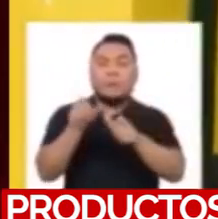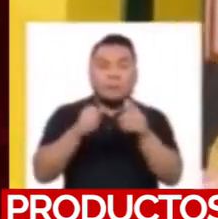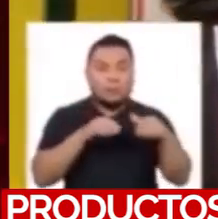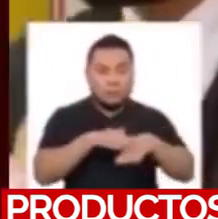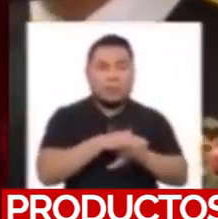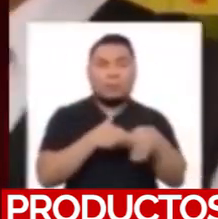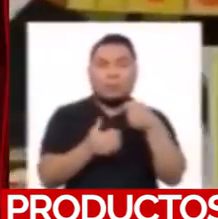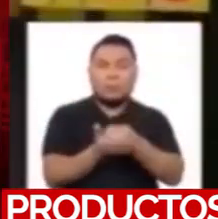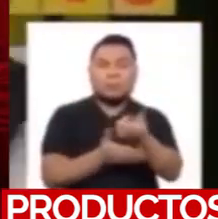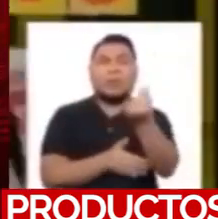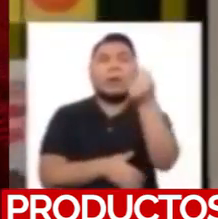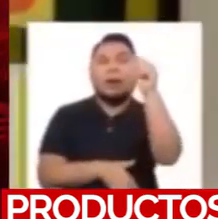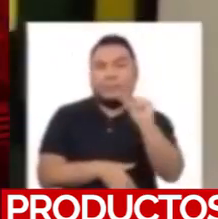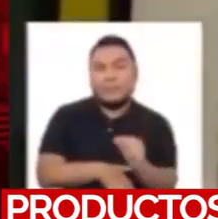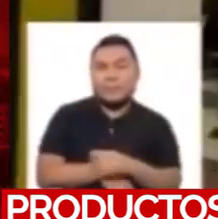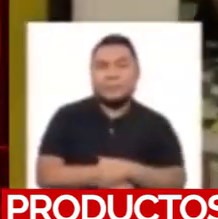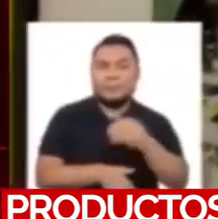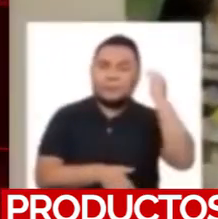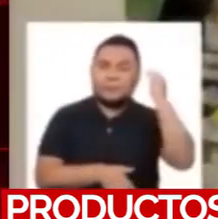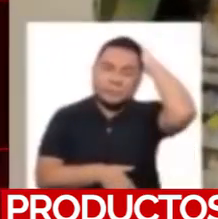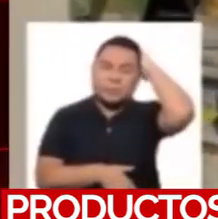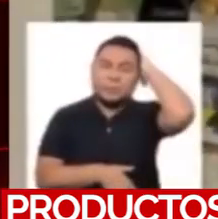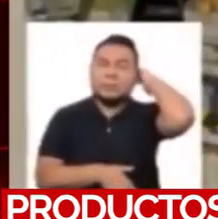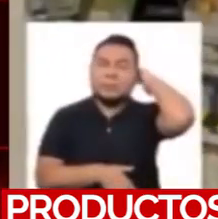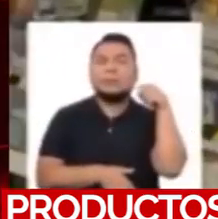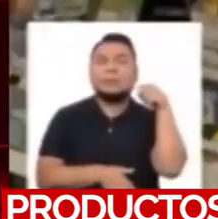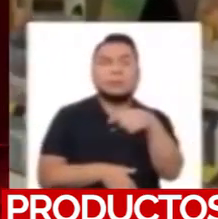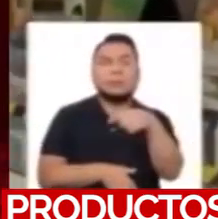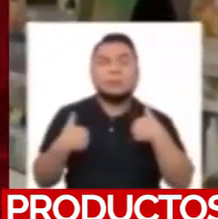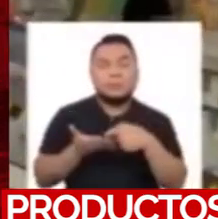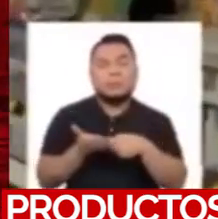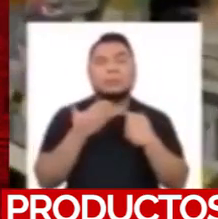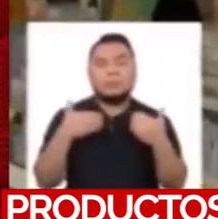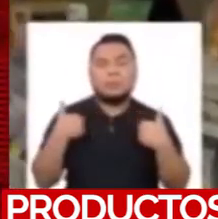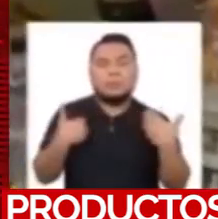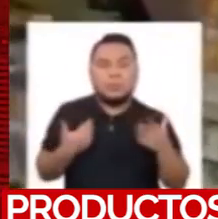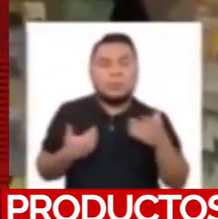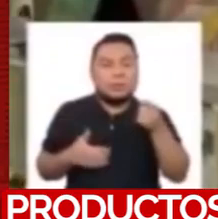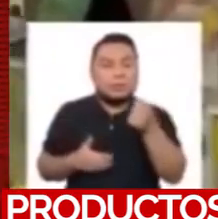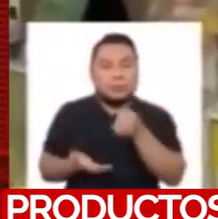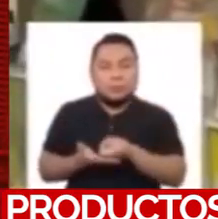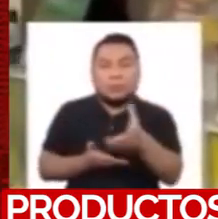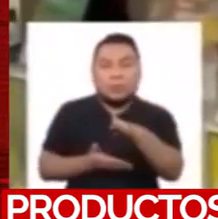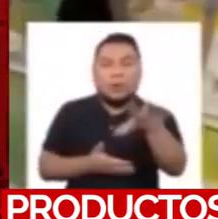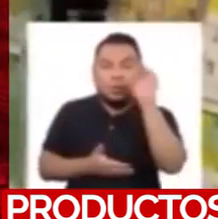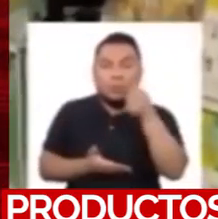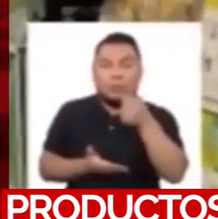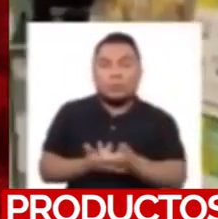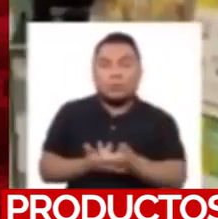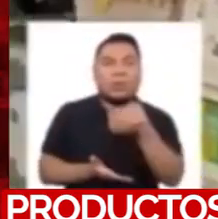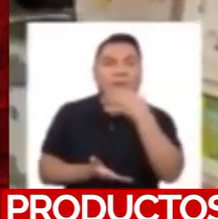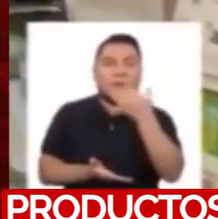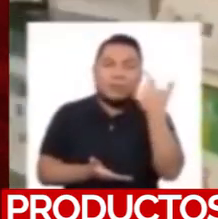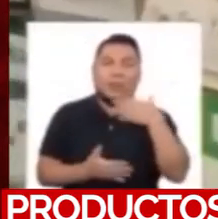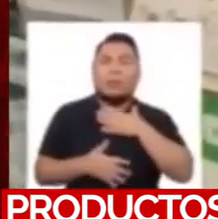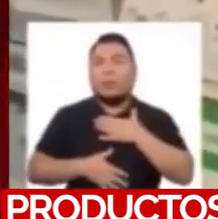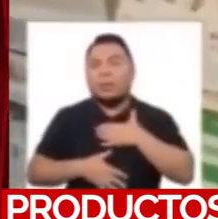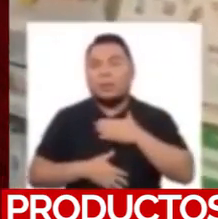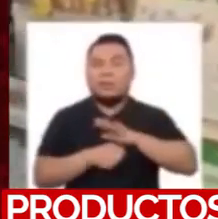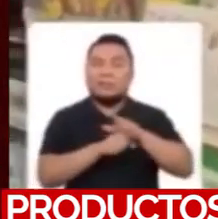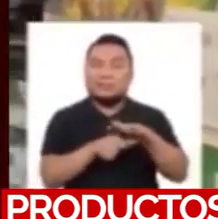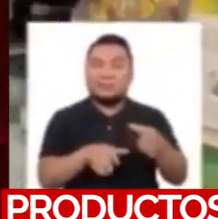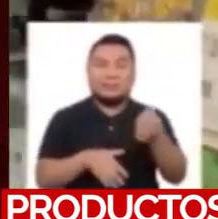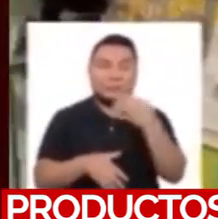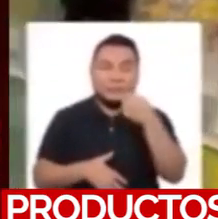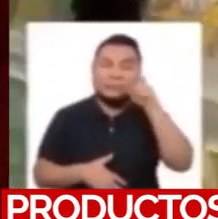público en general que asiste a estas farmacias boticas tengan la garantía pues, de que van a encontrar las medicinas que hoy por hoy están